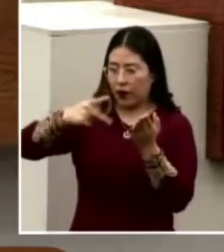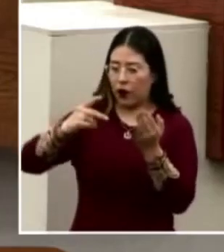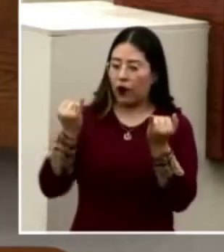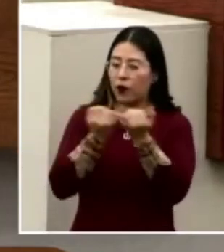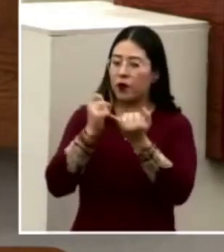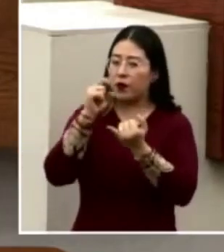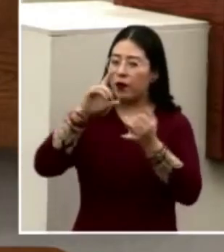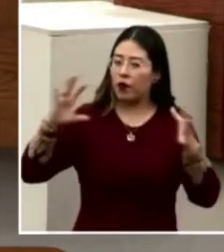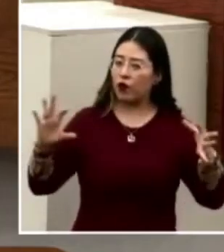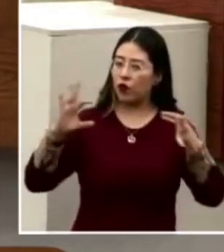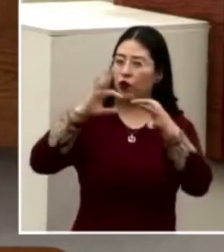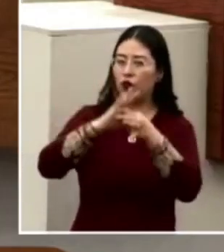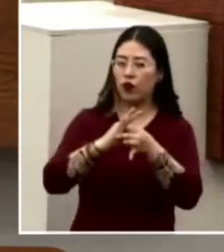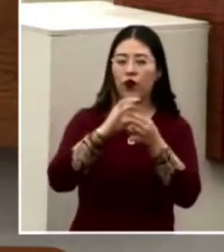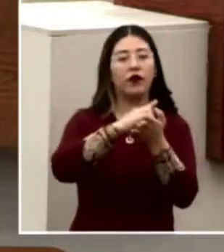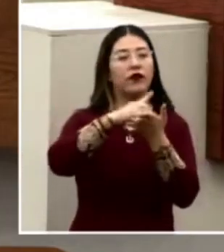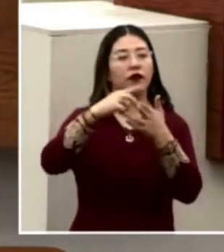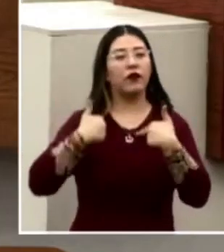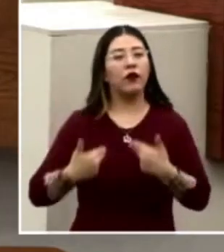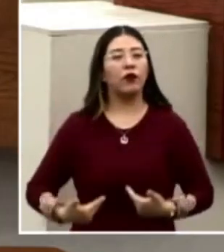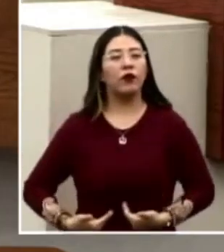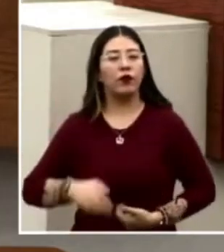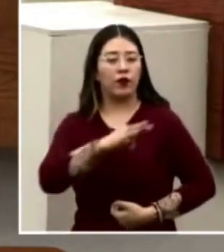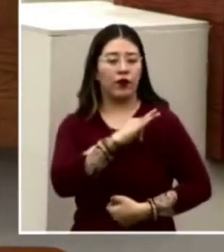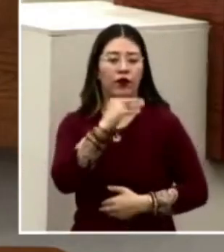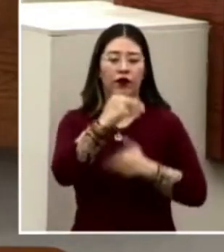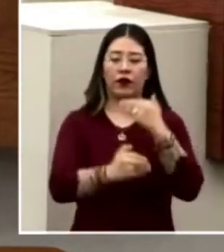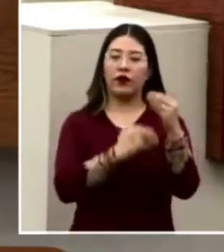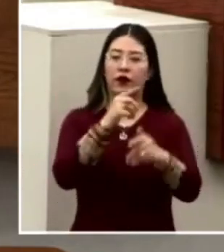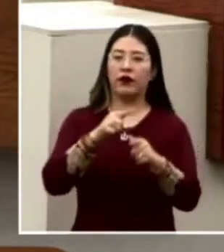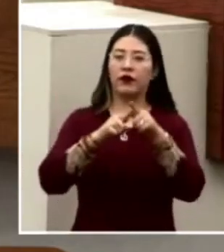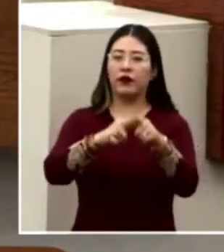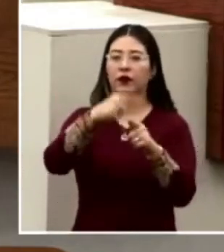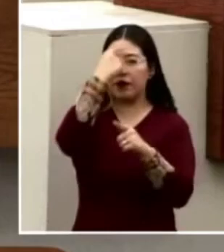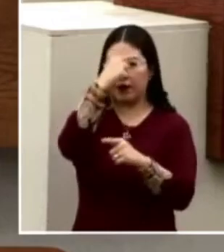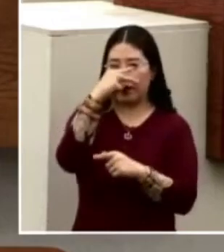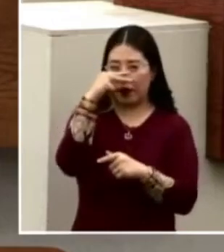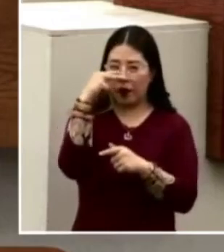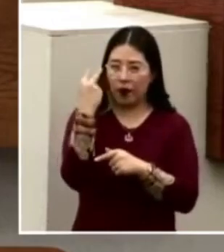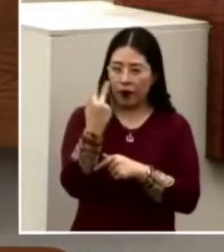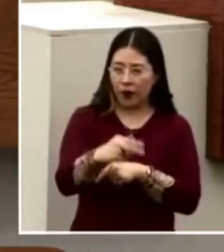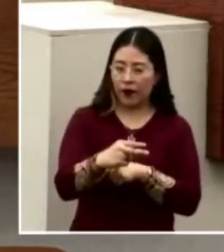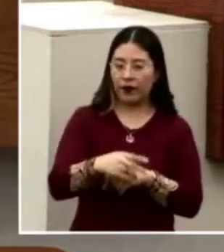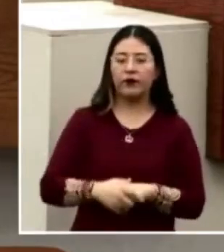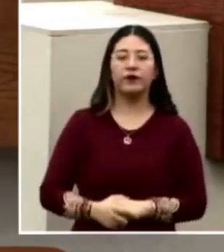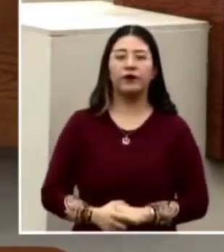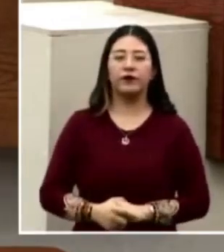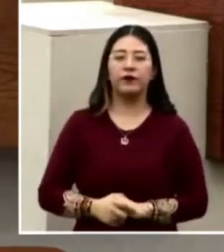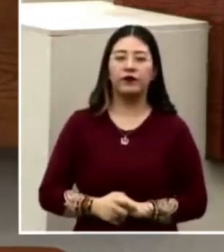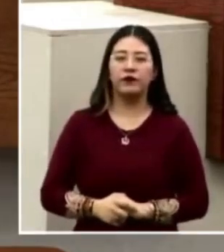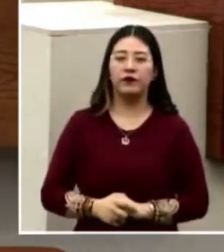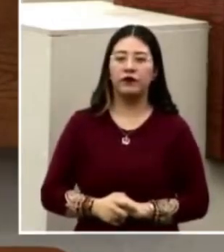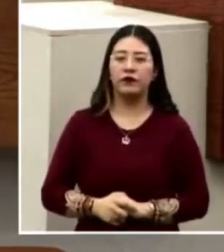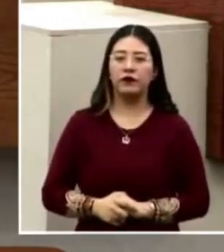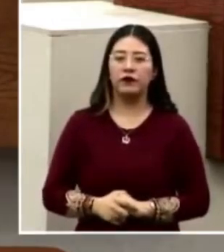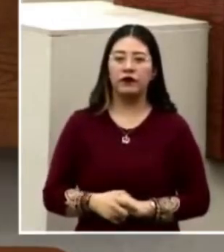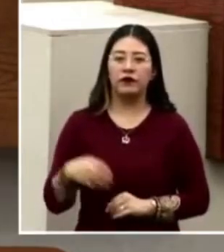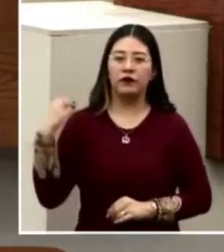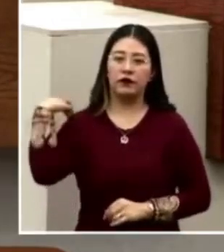dice también, los que estén en tratados internacionales que México haya suscrito.